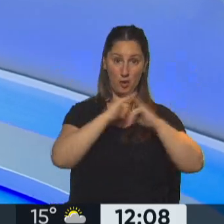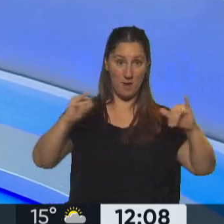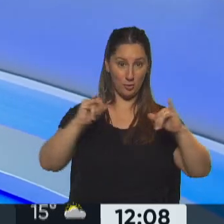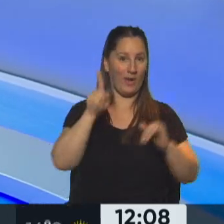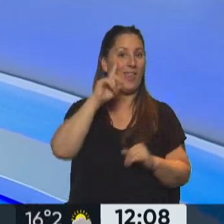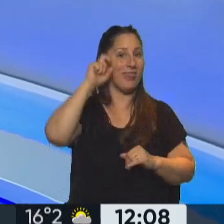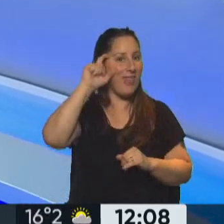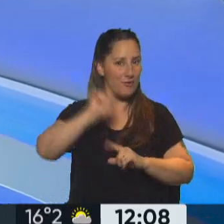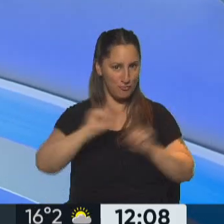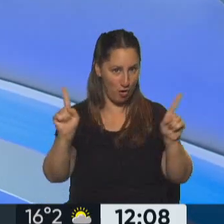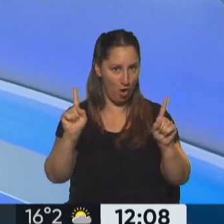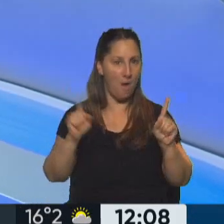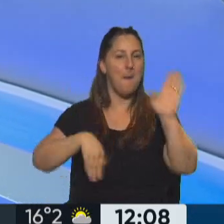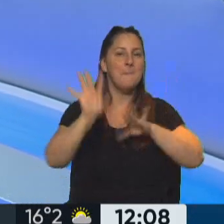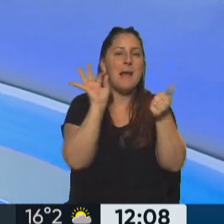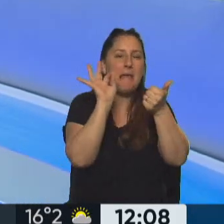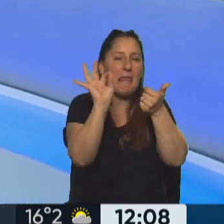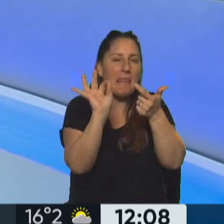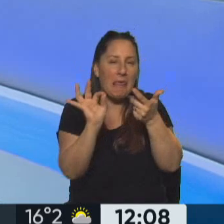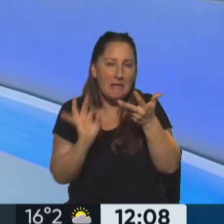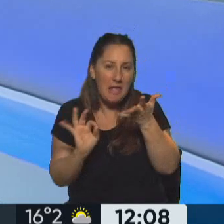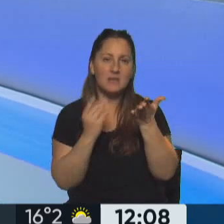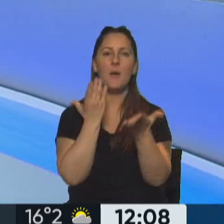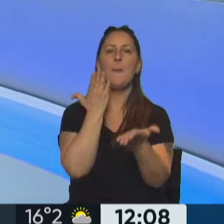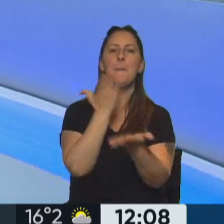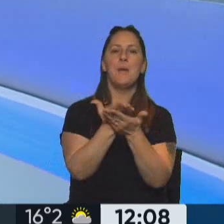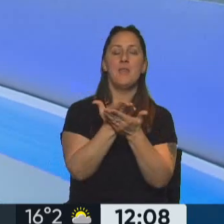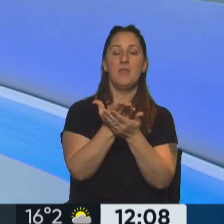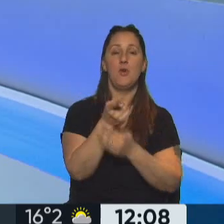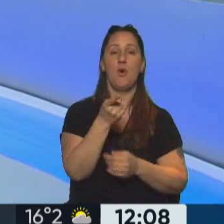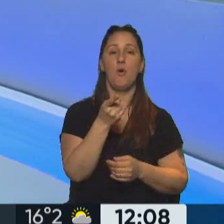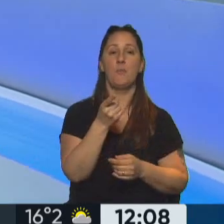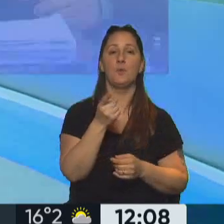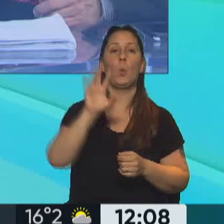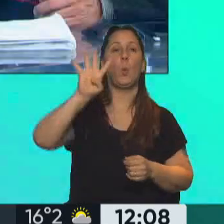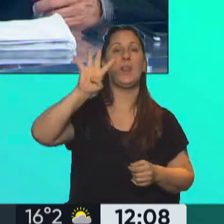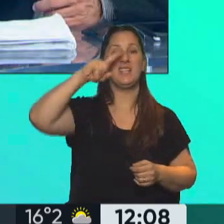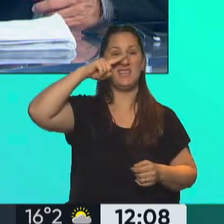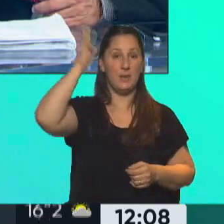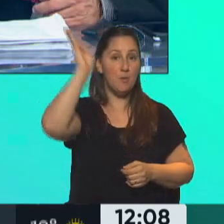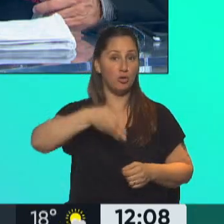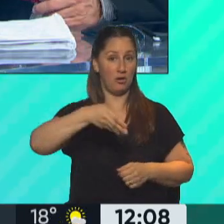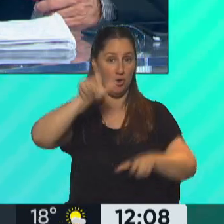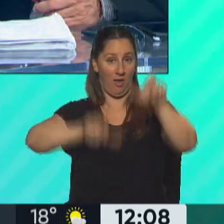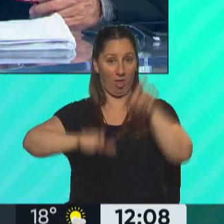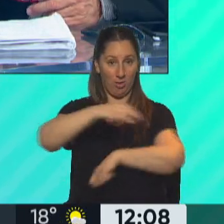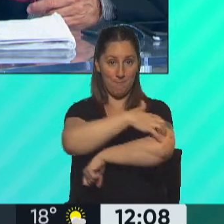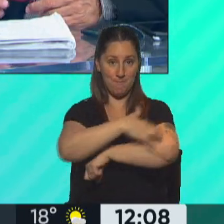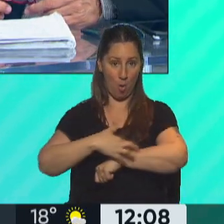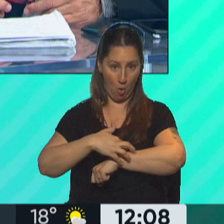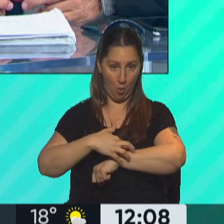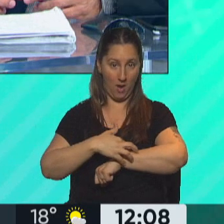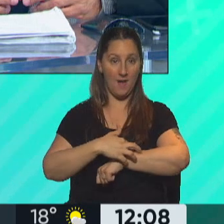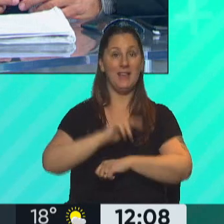publica el INDEC, sino que es el dato más detallado por periodo, marcó un pico del 47% de pobreza en